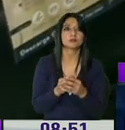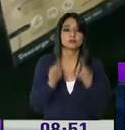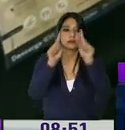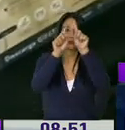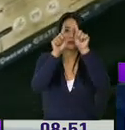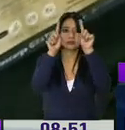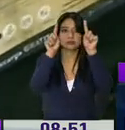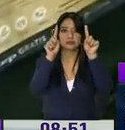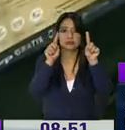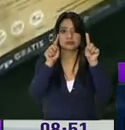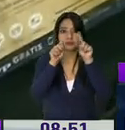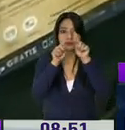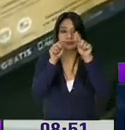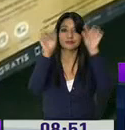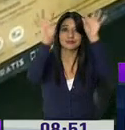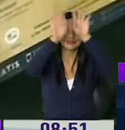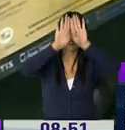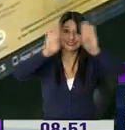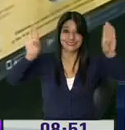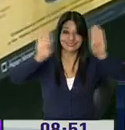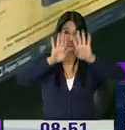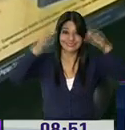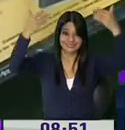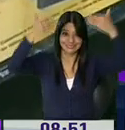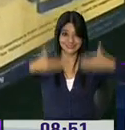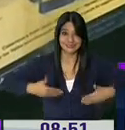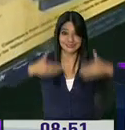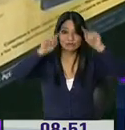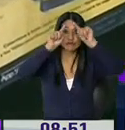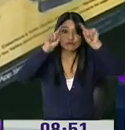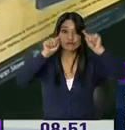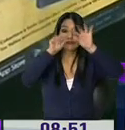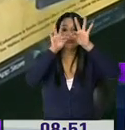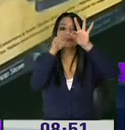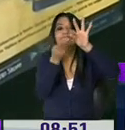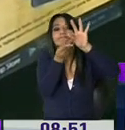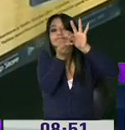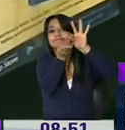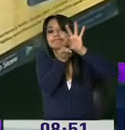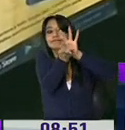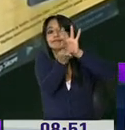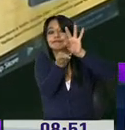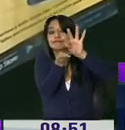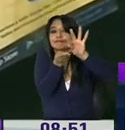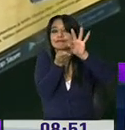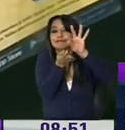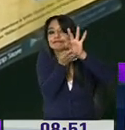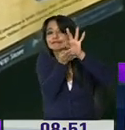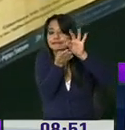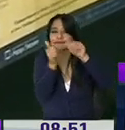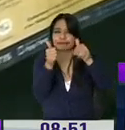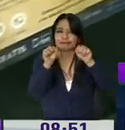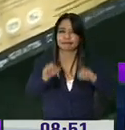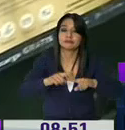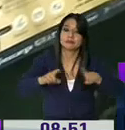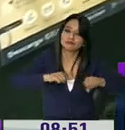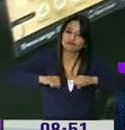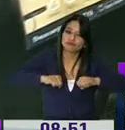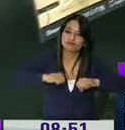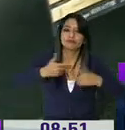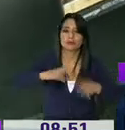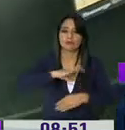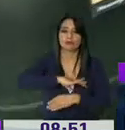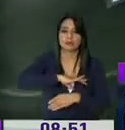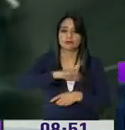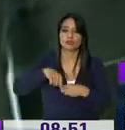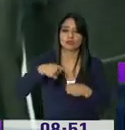de un orificio que se le ha hecho en la mitad, pero estamos haciendo todas las gestiones necesarias con el municipio de Quito y